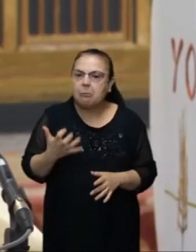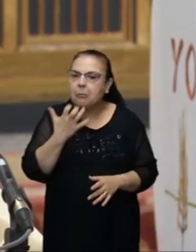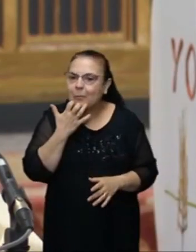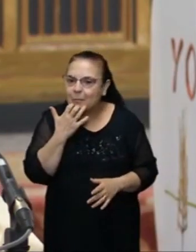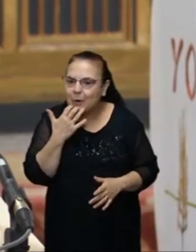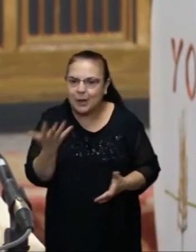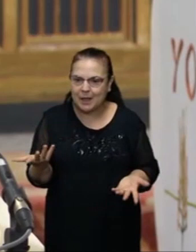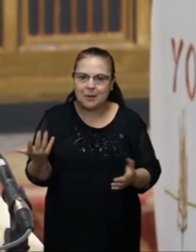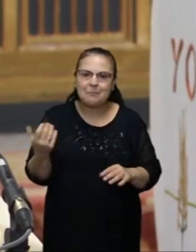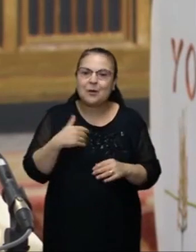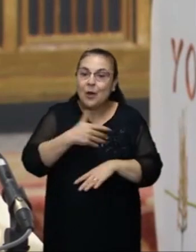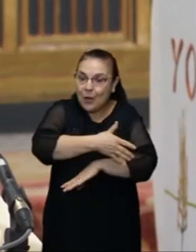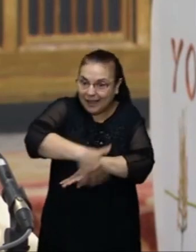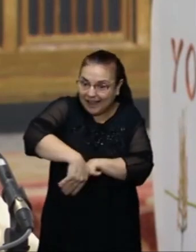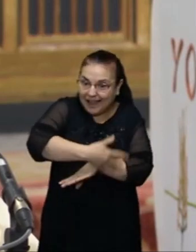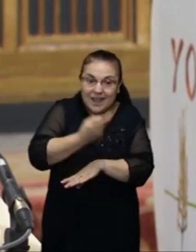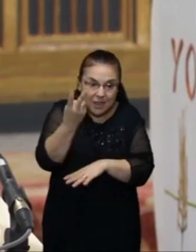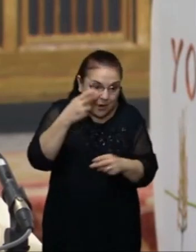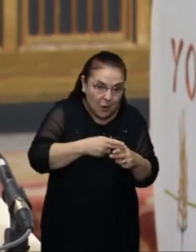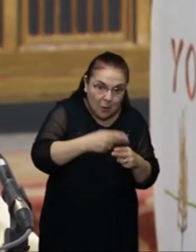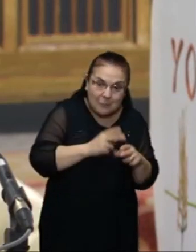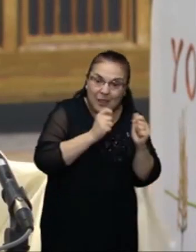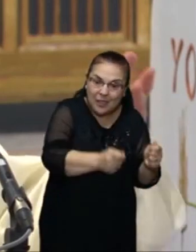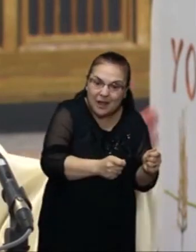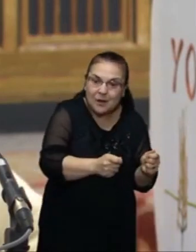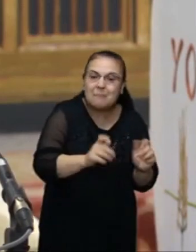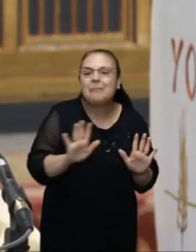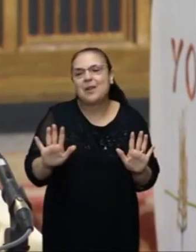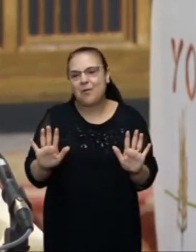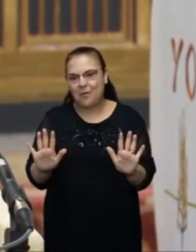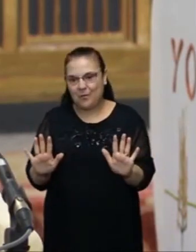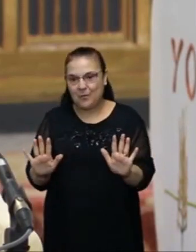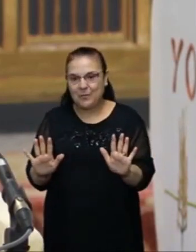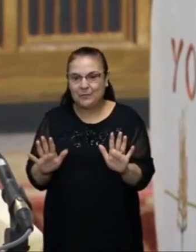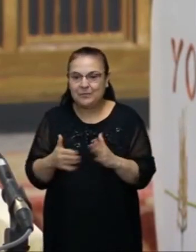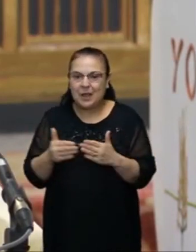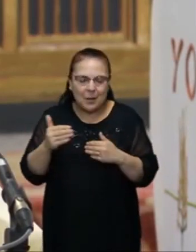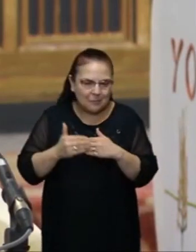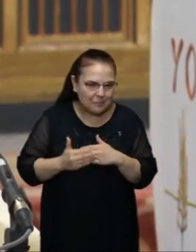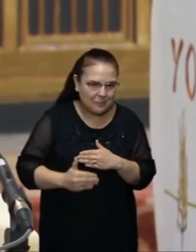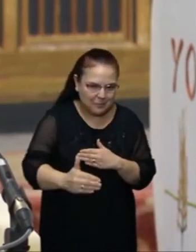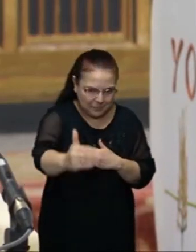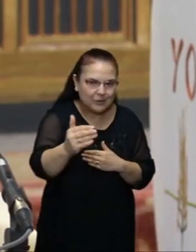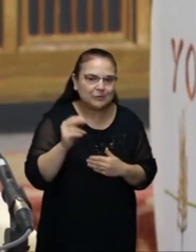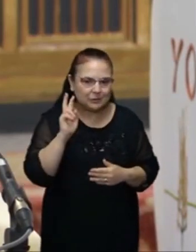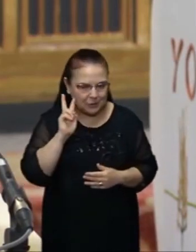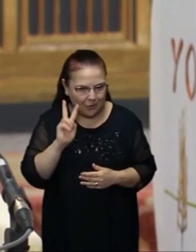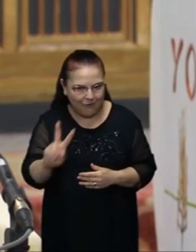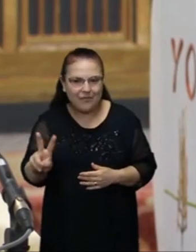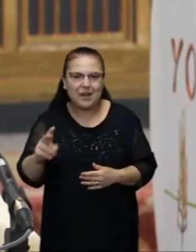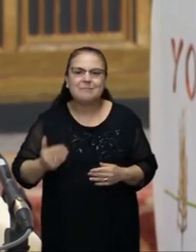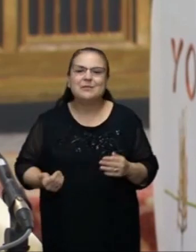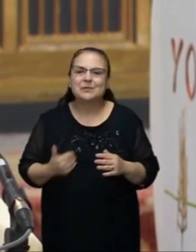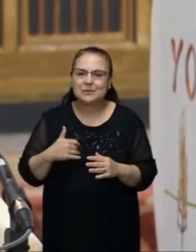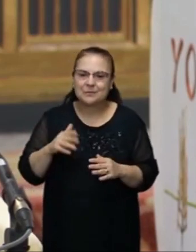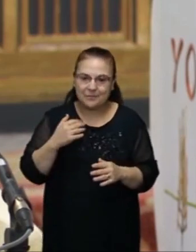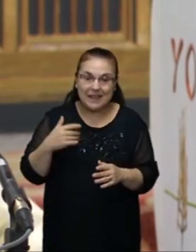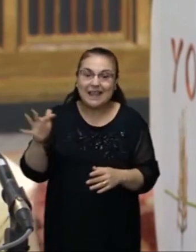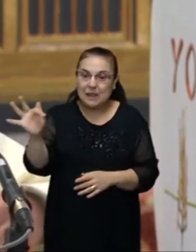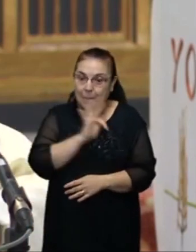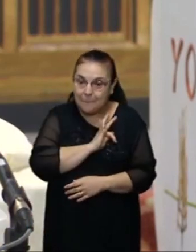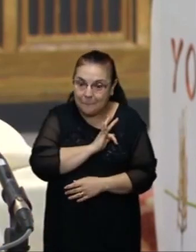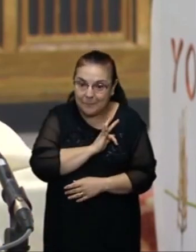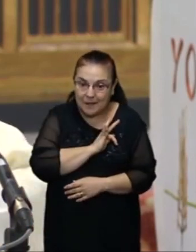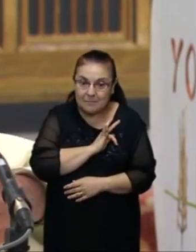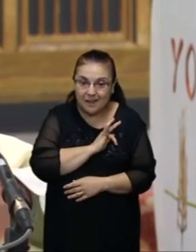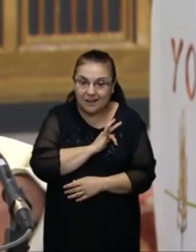para mientras dure el mundo. Pero Dios te premia a lo Dios, como veremos dentro de 15 días o dentro de 20 días, el Día de Todos los Santos. Te premia a lo Dios,